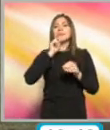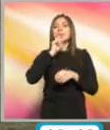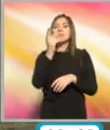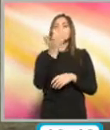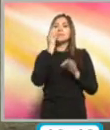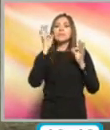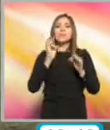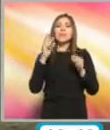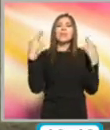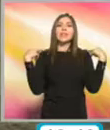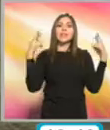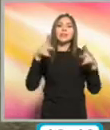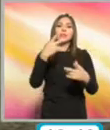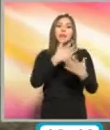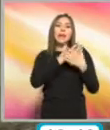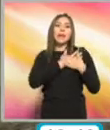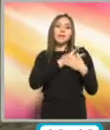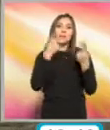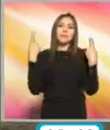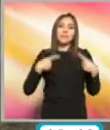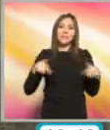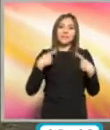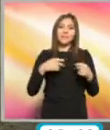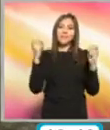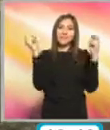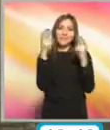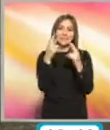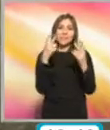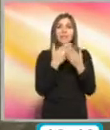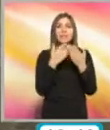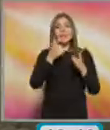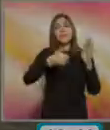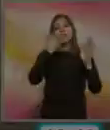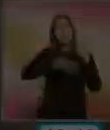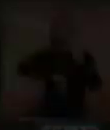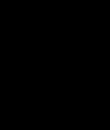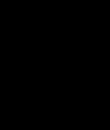por el amor de la gente. Ahí nos vemos, Alberto. Yo voy a comer aquí bien sabroso.